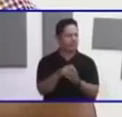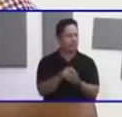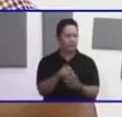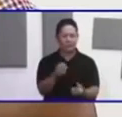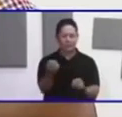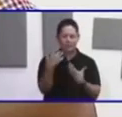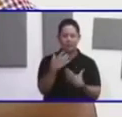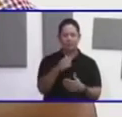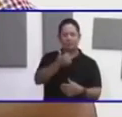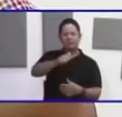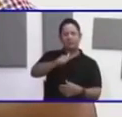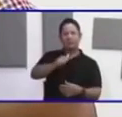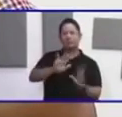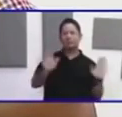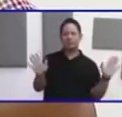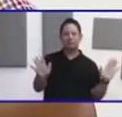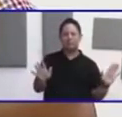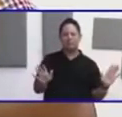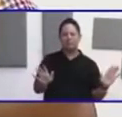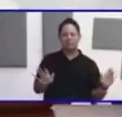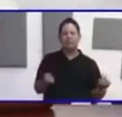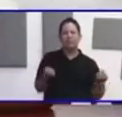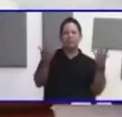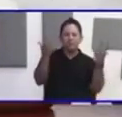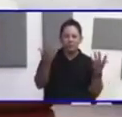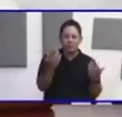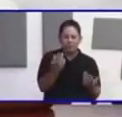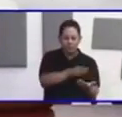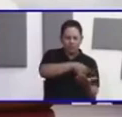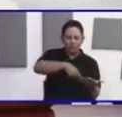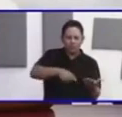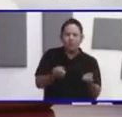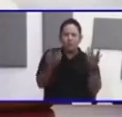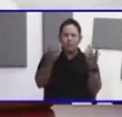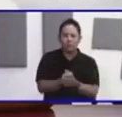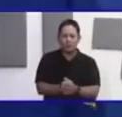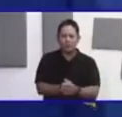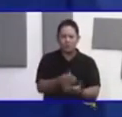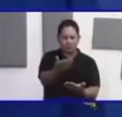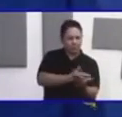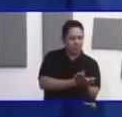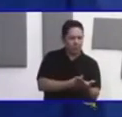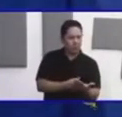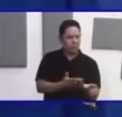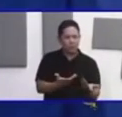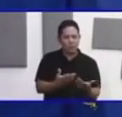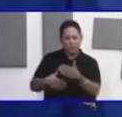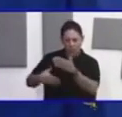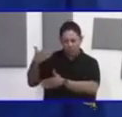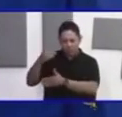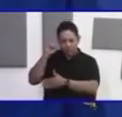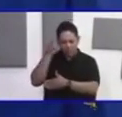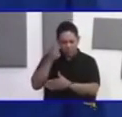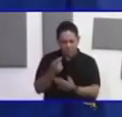recibieron? 10 camas. ¿Cuánto costaba el contrato? ¿Cuánto ascendía el contrato? El contrato en un inicio, señor gobernador, tenía